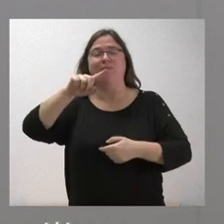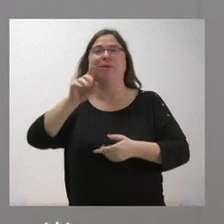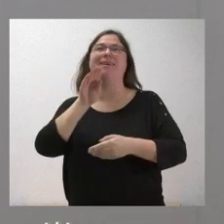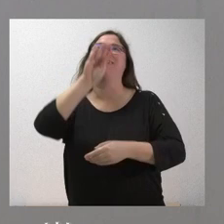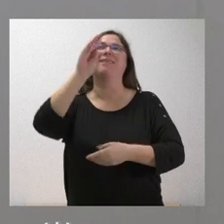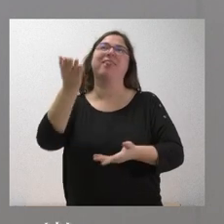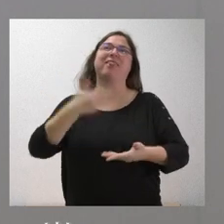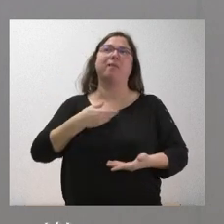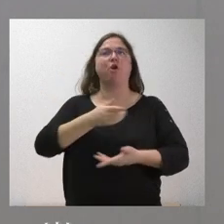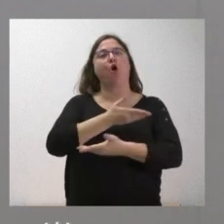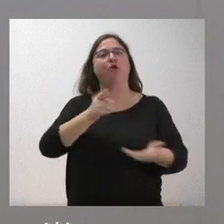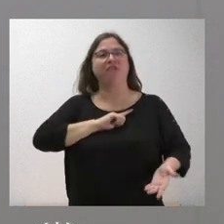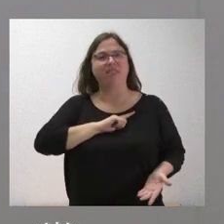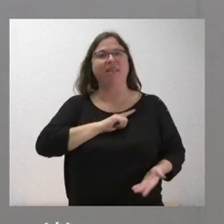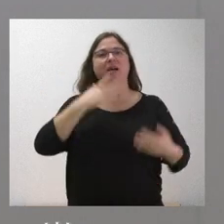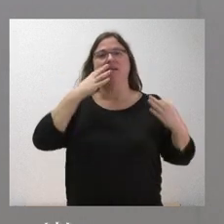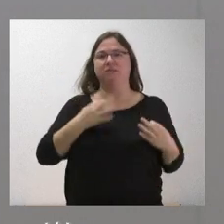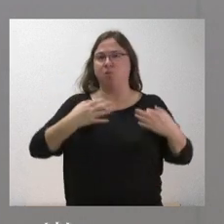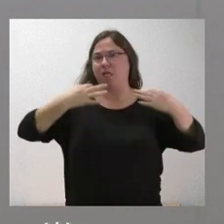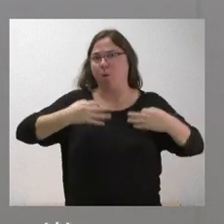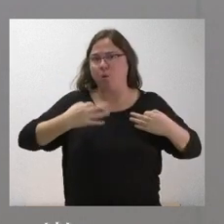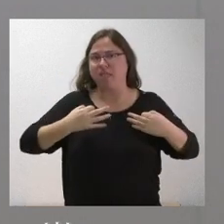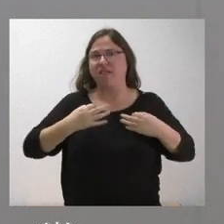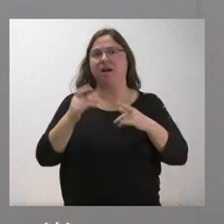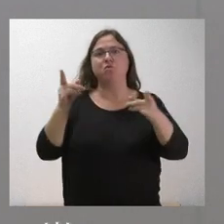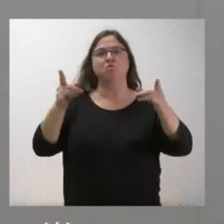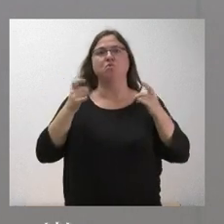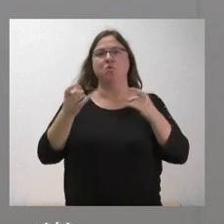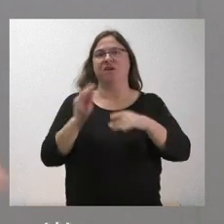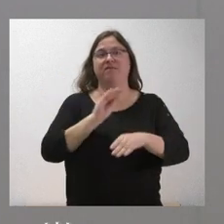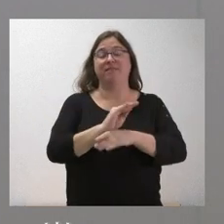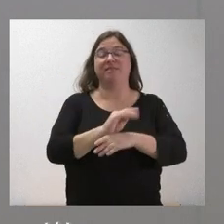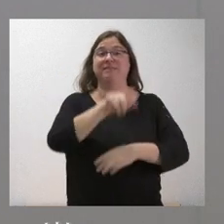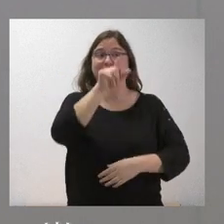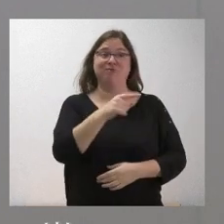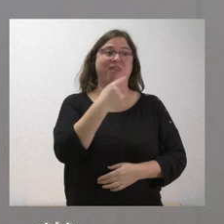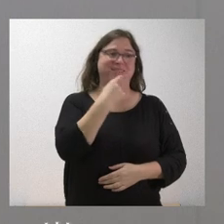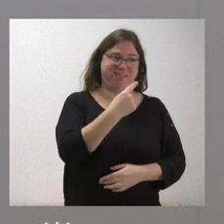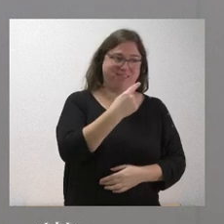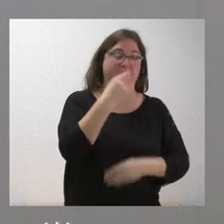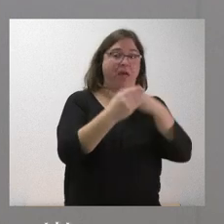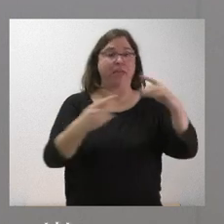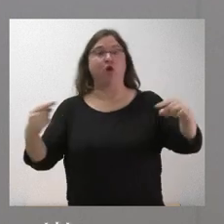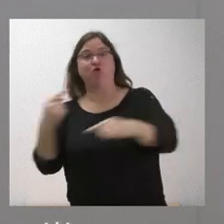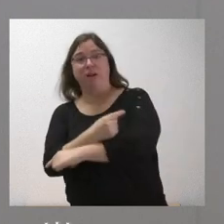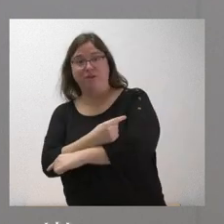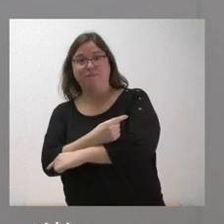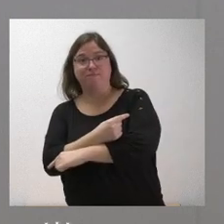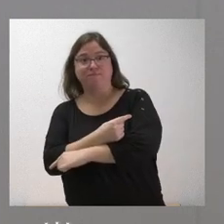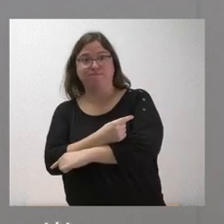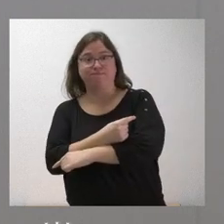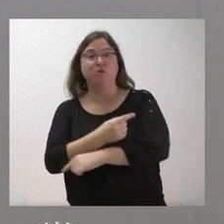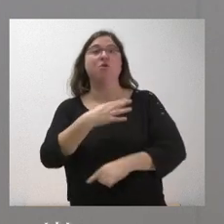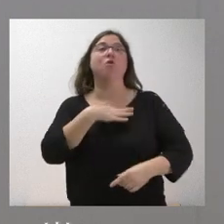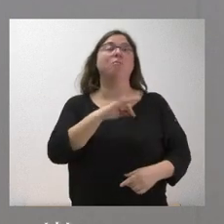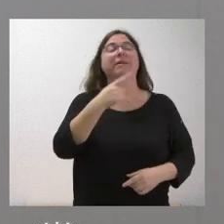para dar seguridad jurídica para traer inversiones Cuando alguien dice una cosa y luego hace la contraria puede decir que es